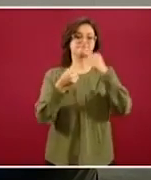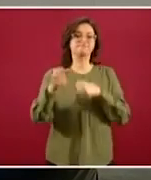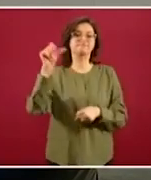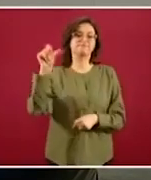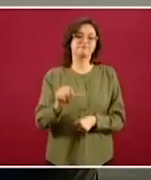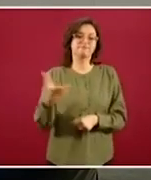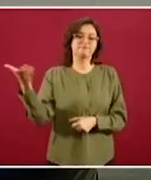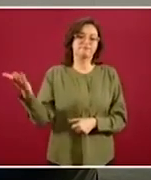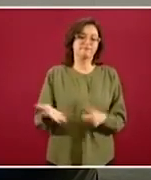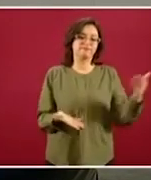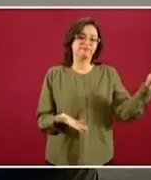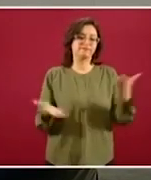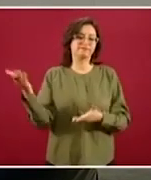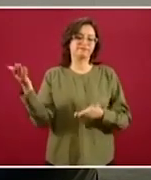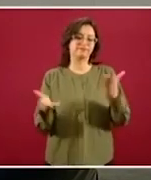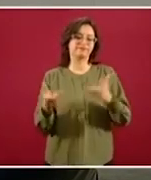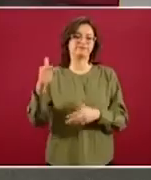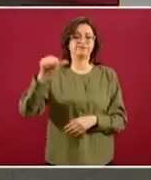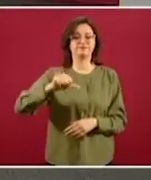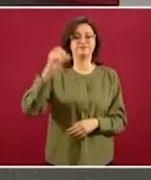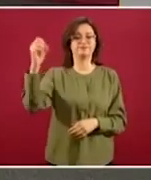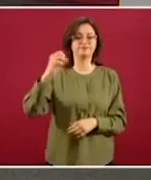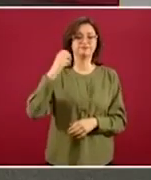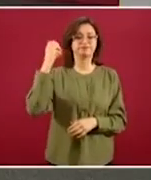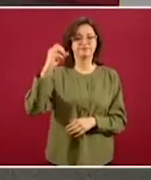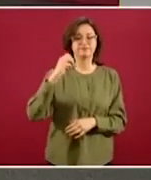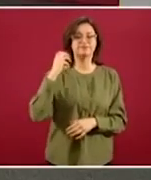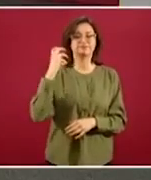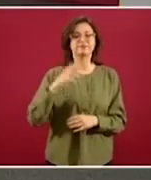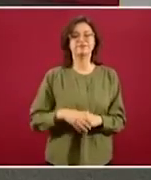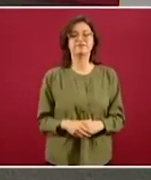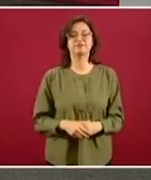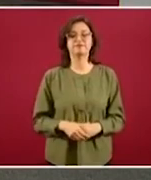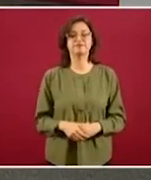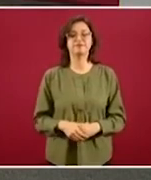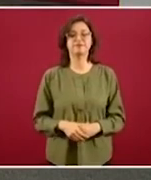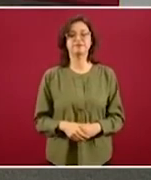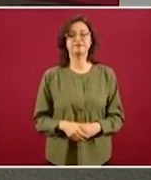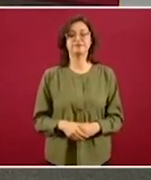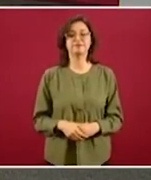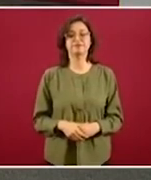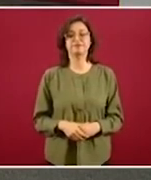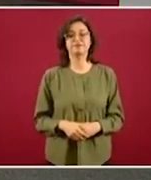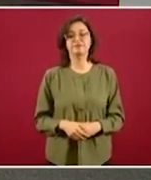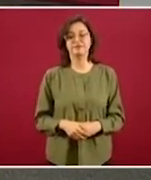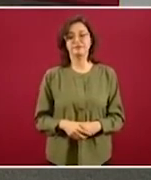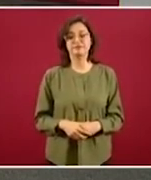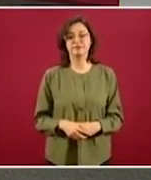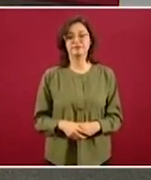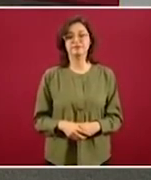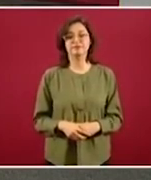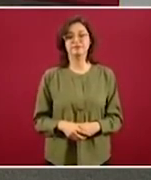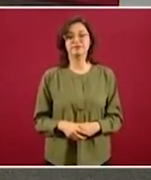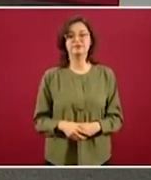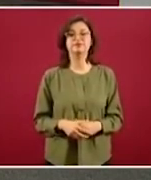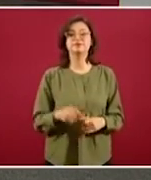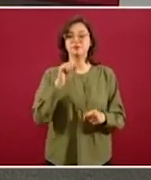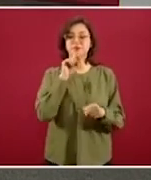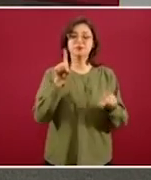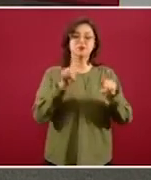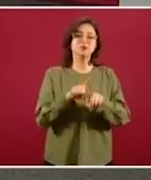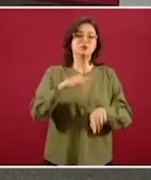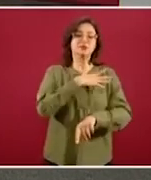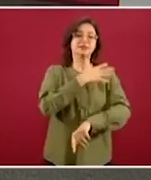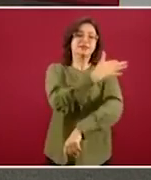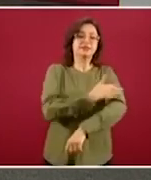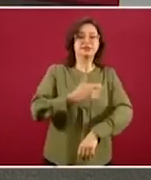en esta conferencia de prensa. Y sobre todo, muy buenas tardes y noches a todos